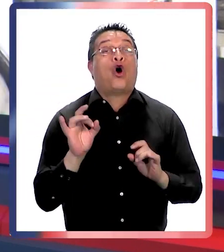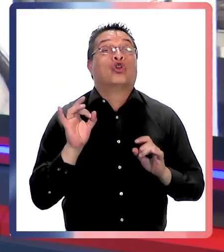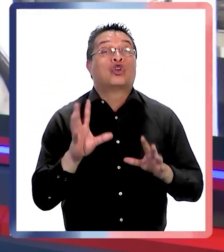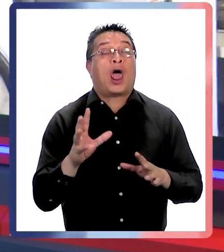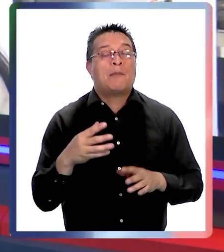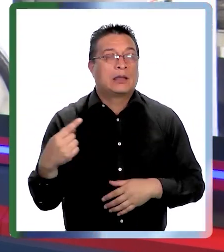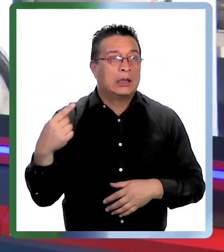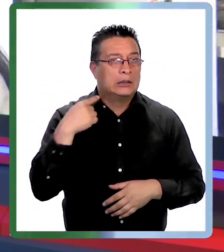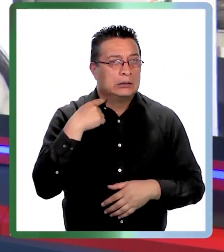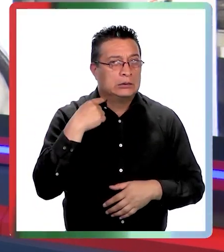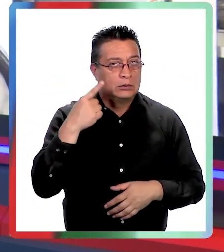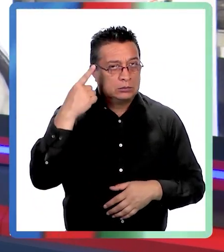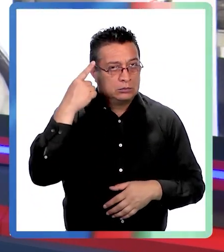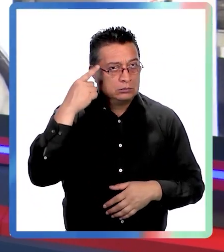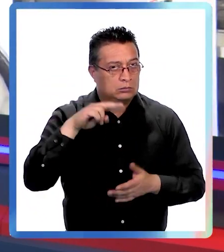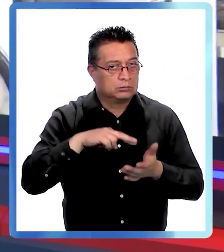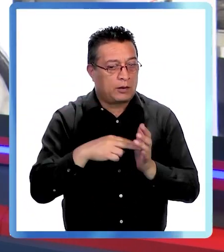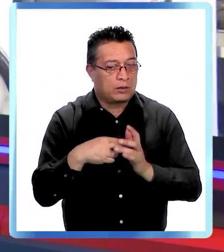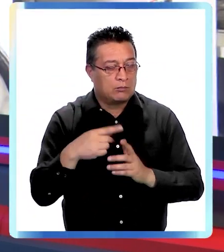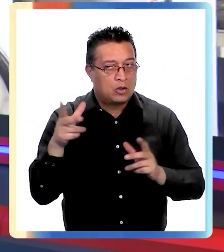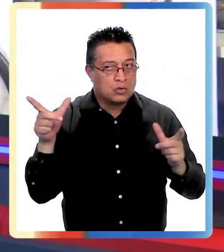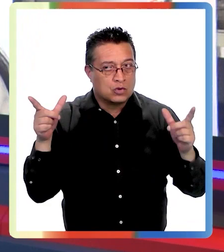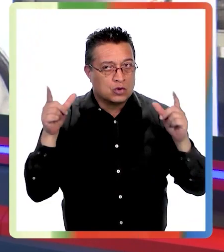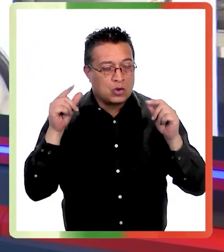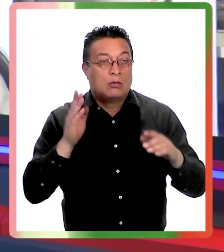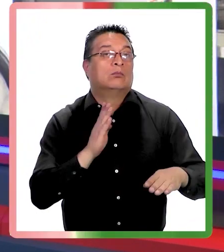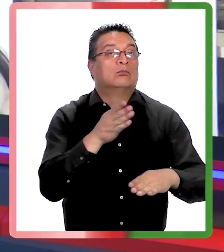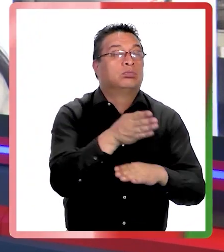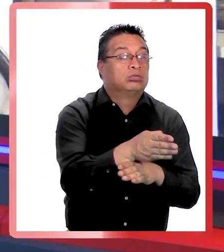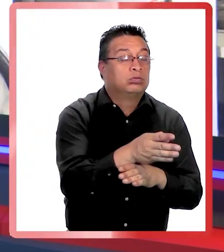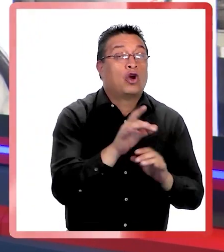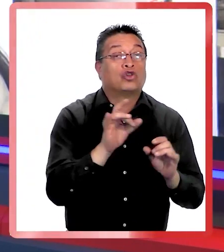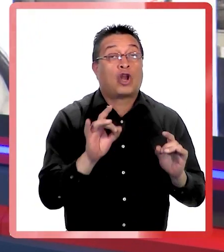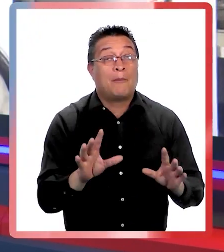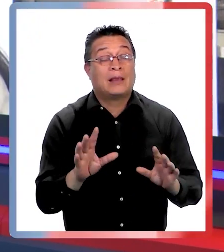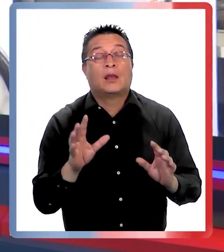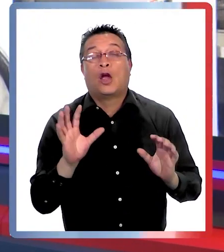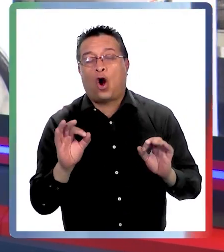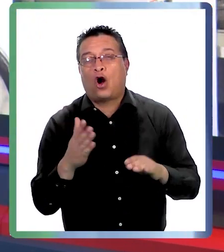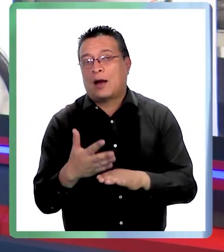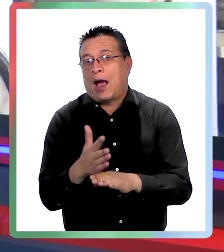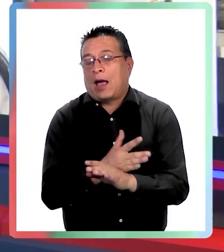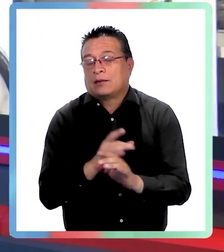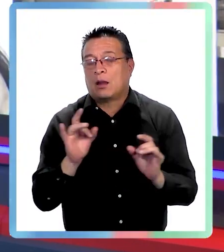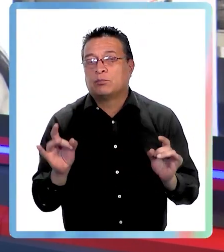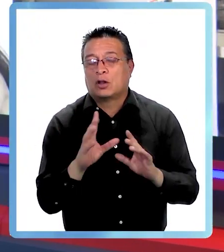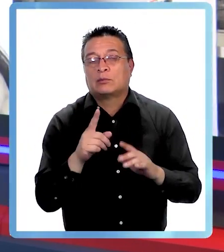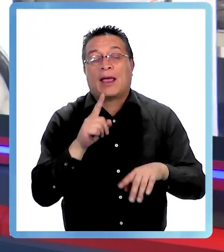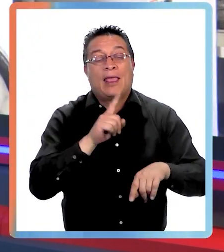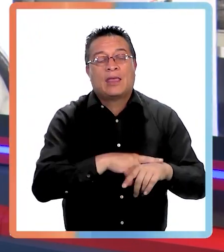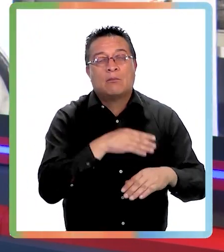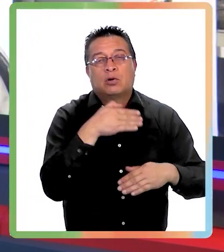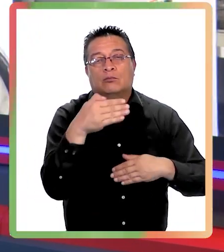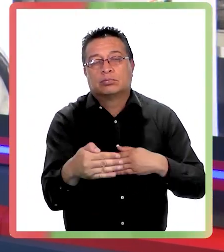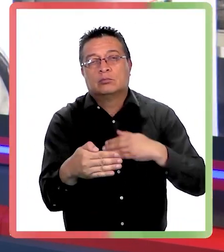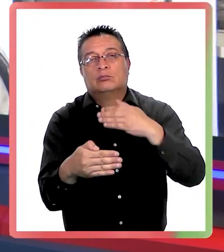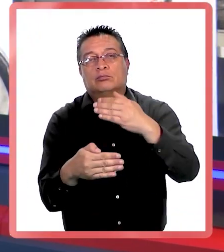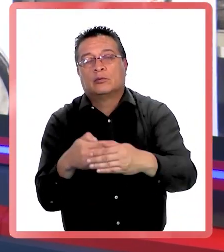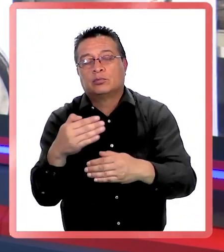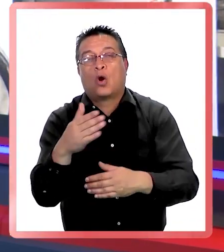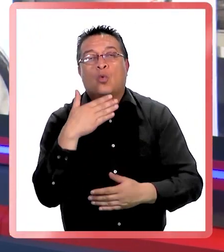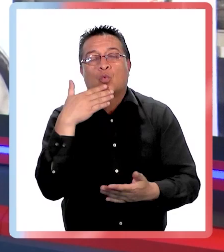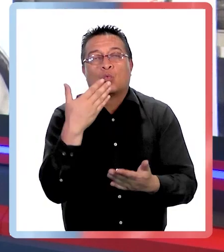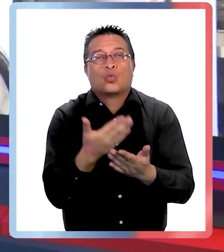hacerlo en los casos de que uno piense que a lo mejor está sufriendo una pérdida auditiva? ¿Y cada cuánto